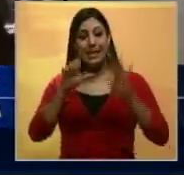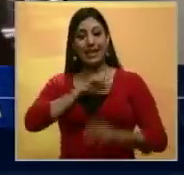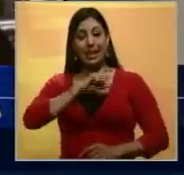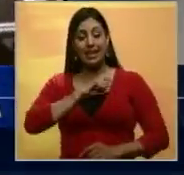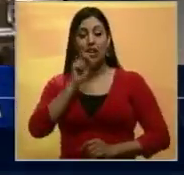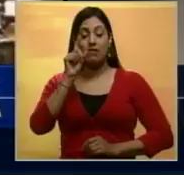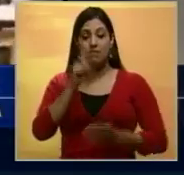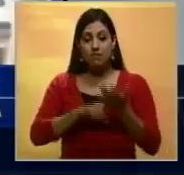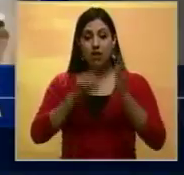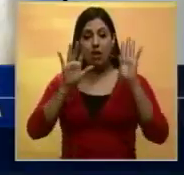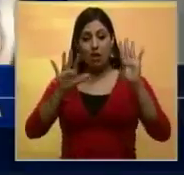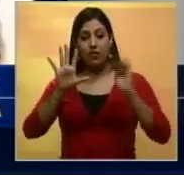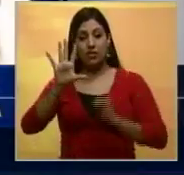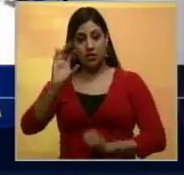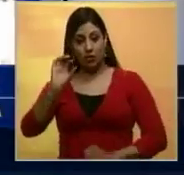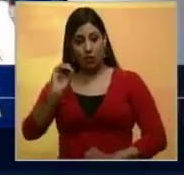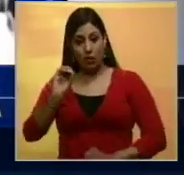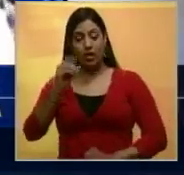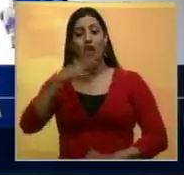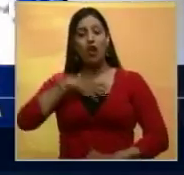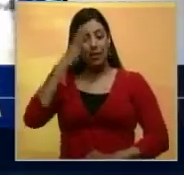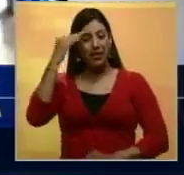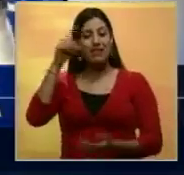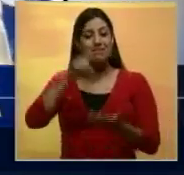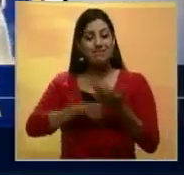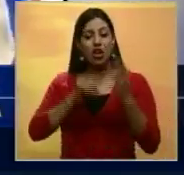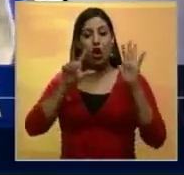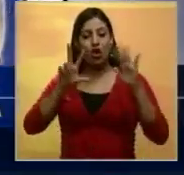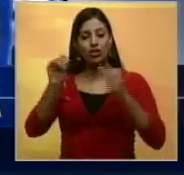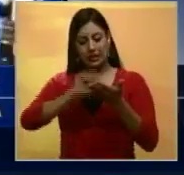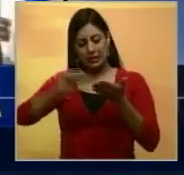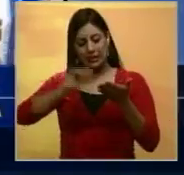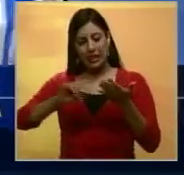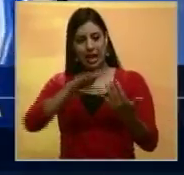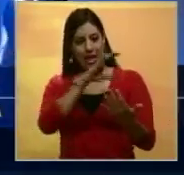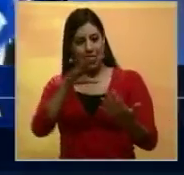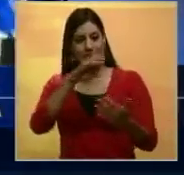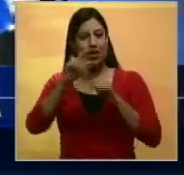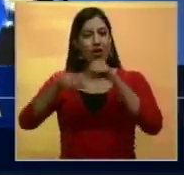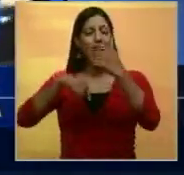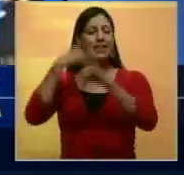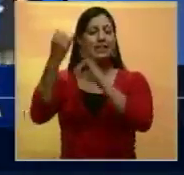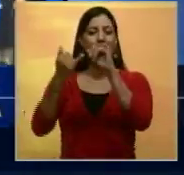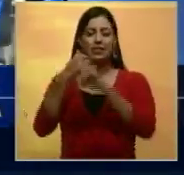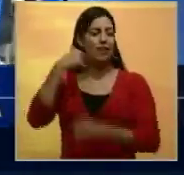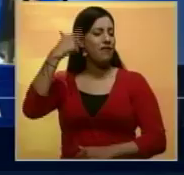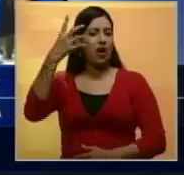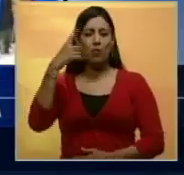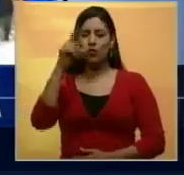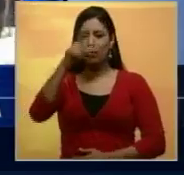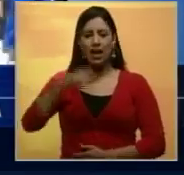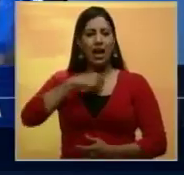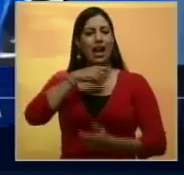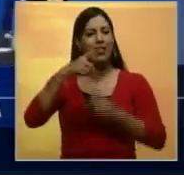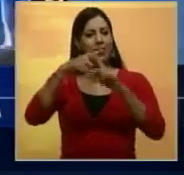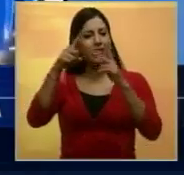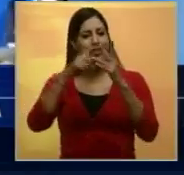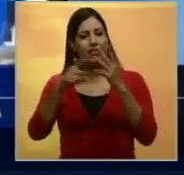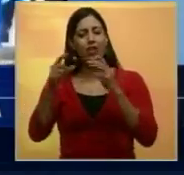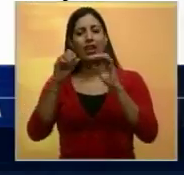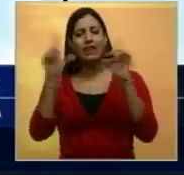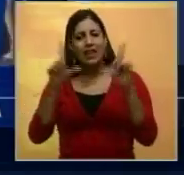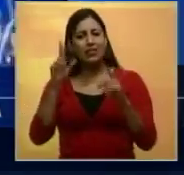de enero de 1950. Fue autor de unas 1.800 canciones. Trascendió a nivel internacional a través de los diversos